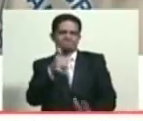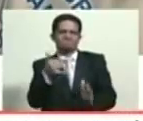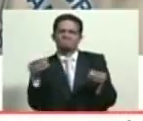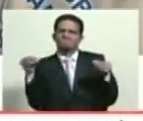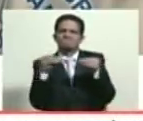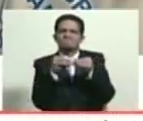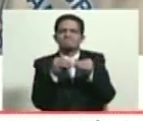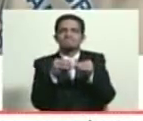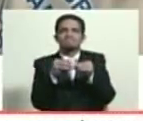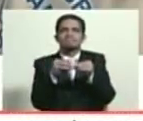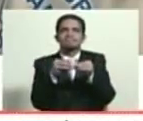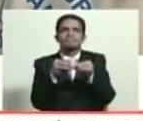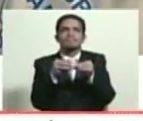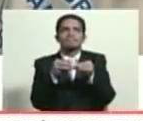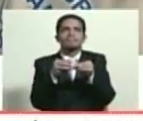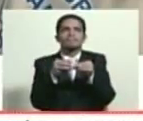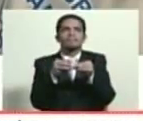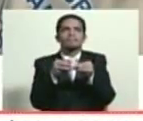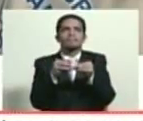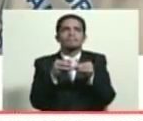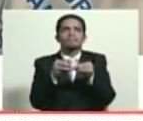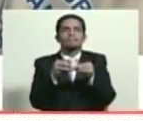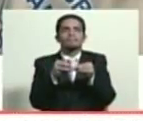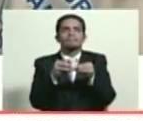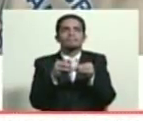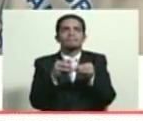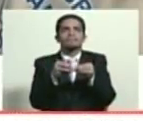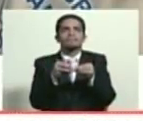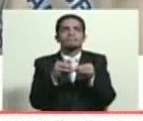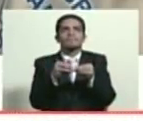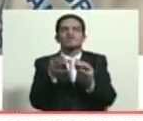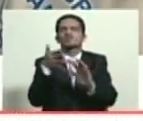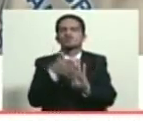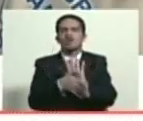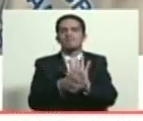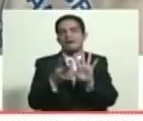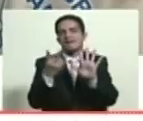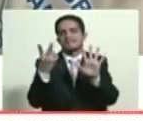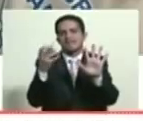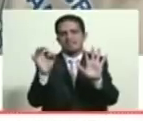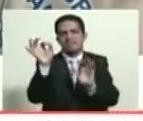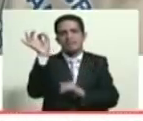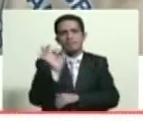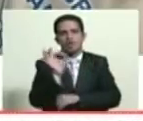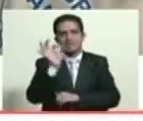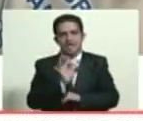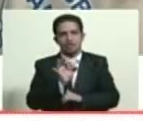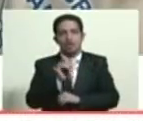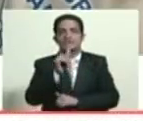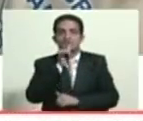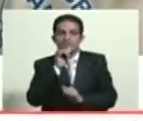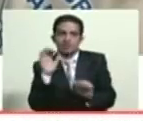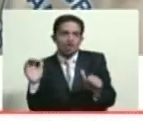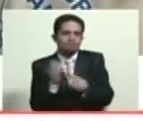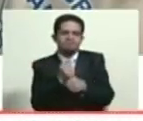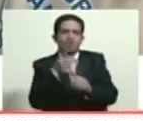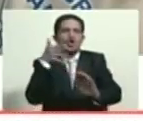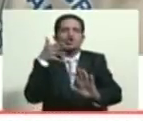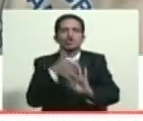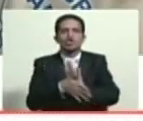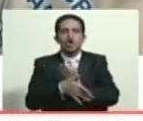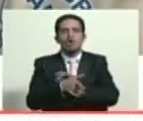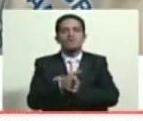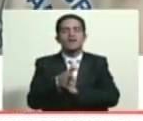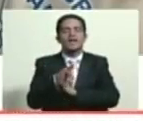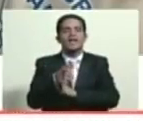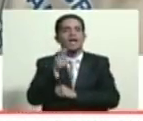a parte, pues, de un 70% de lo que se ha conseguido en relación al caso del